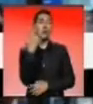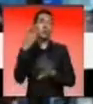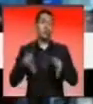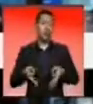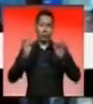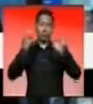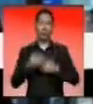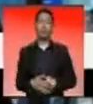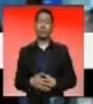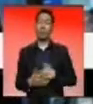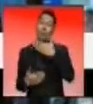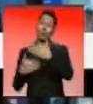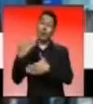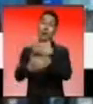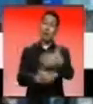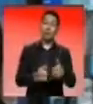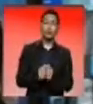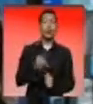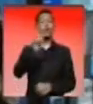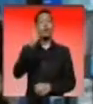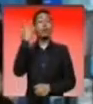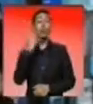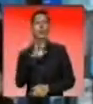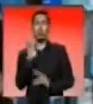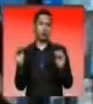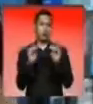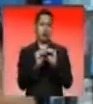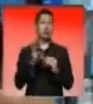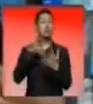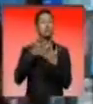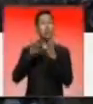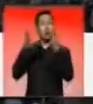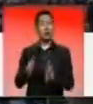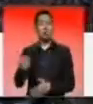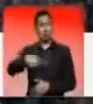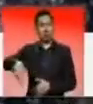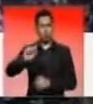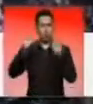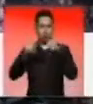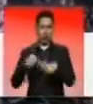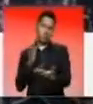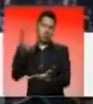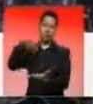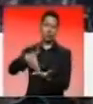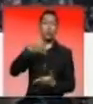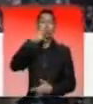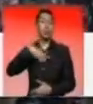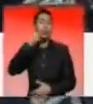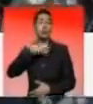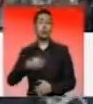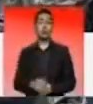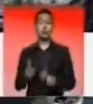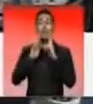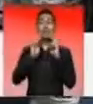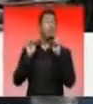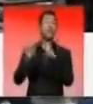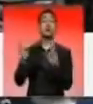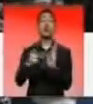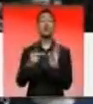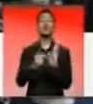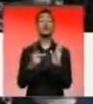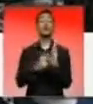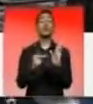14 de febrero y luego tenemos dos fechas más donde los estudiantes pueden ir. El puntaje que obtendrán los alumnos en el examen del